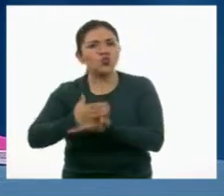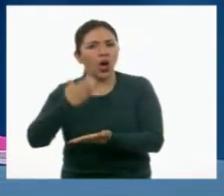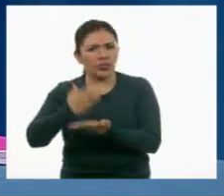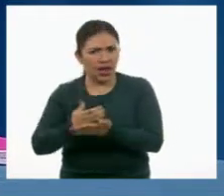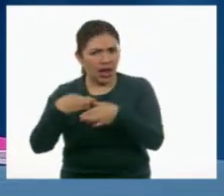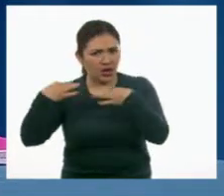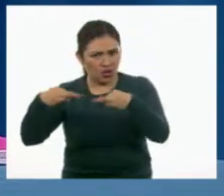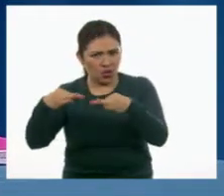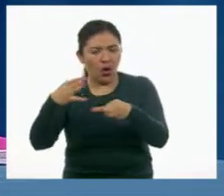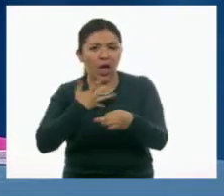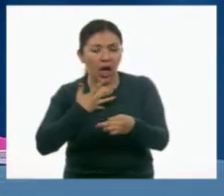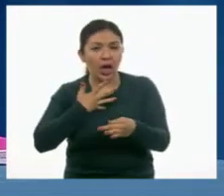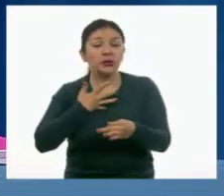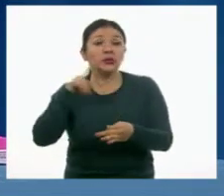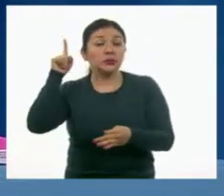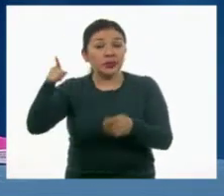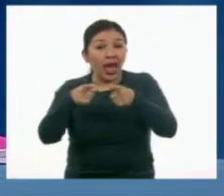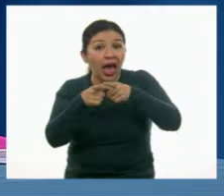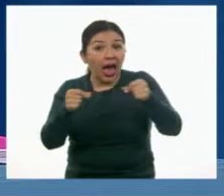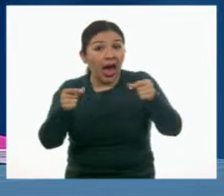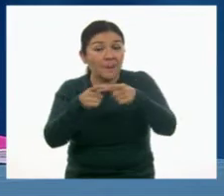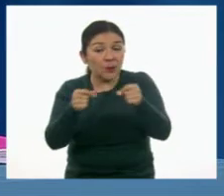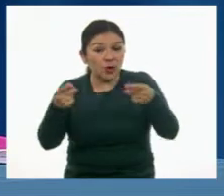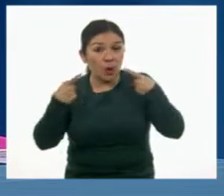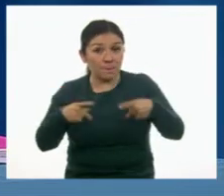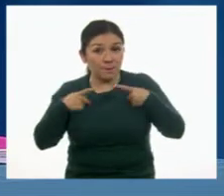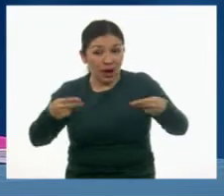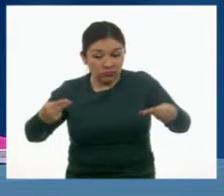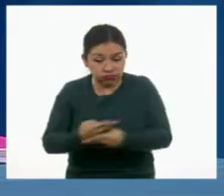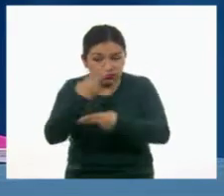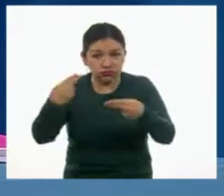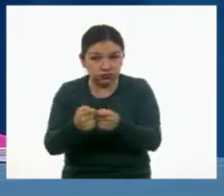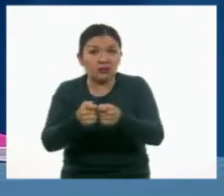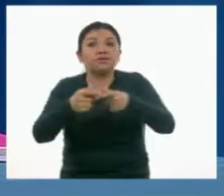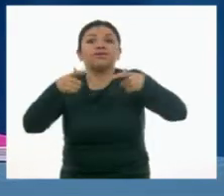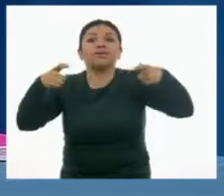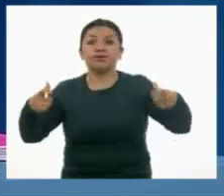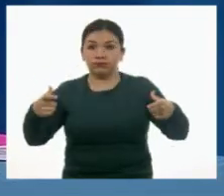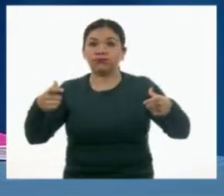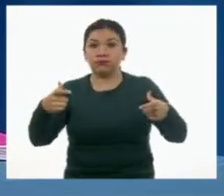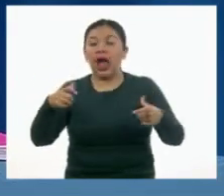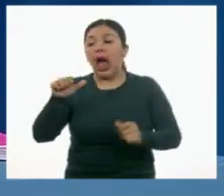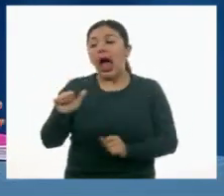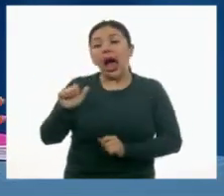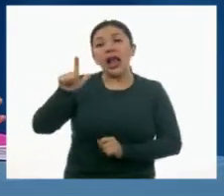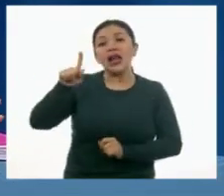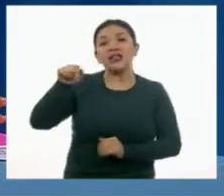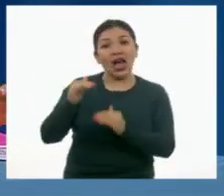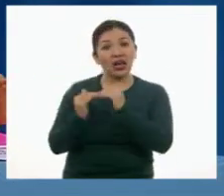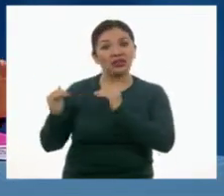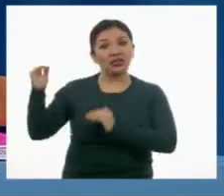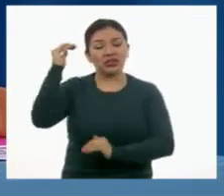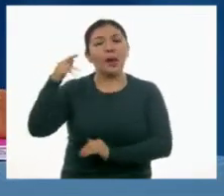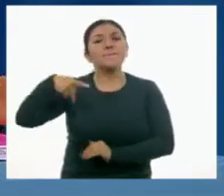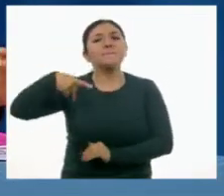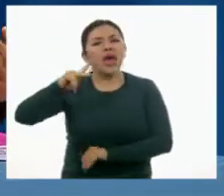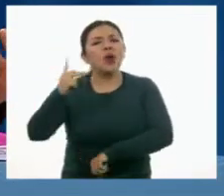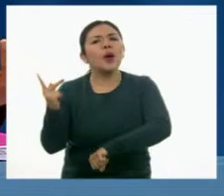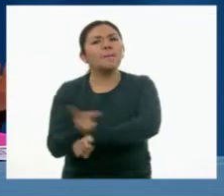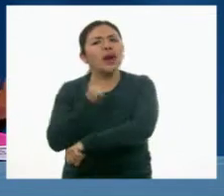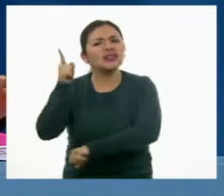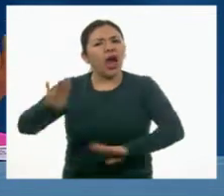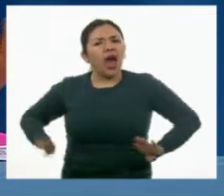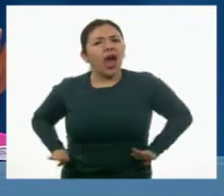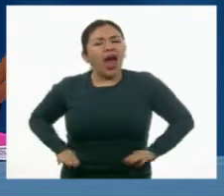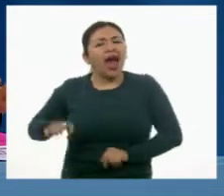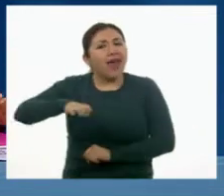cuadernillo. Tiene una densidad poblacional alta. Pero lo que está pasando es la cuestión de la edad, que eso también